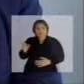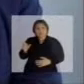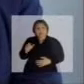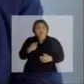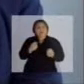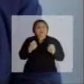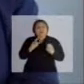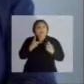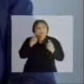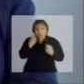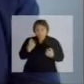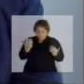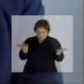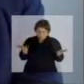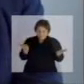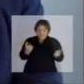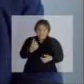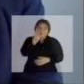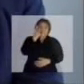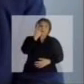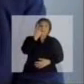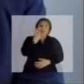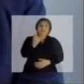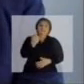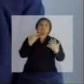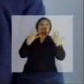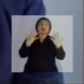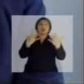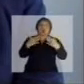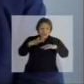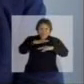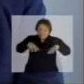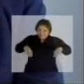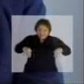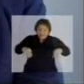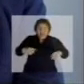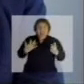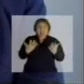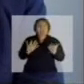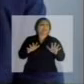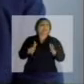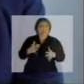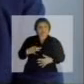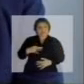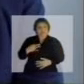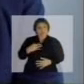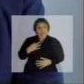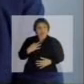Nos cuesta darnos cuenta Que el primer valor Que hay Arriba de la tierra Es la vida